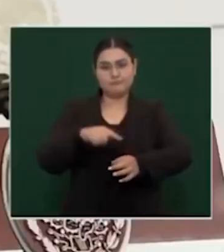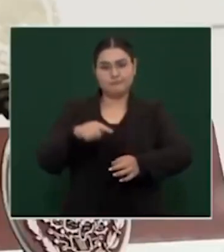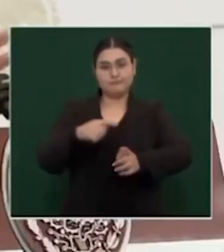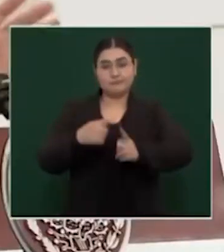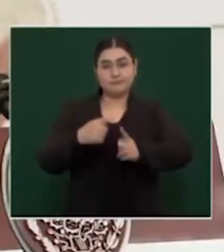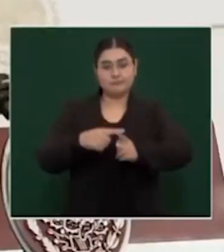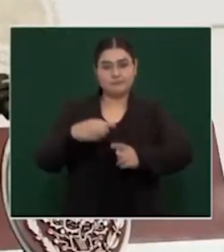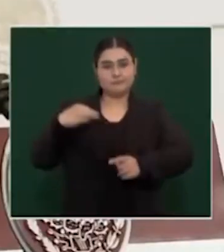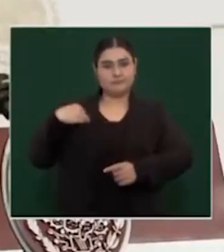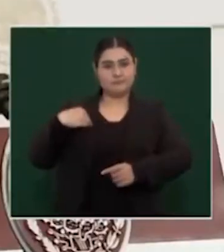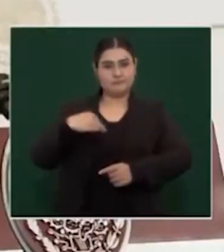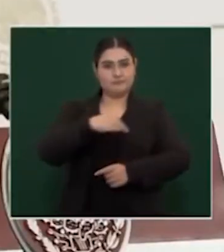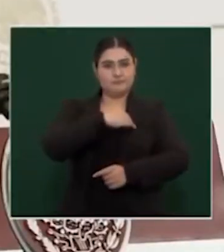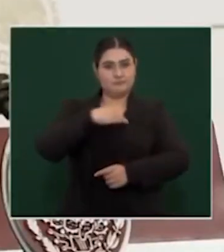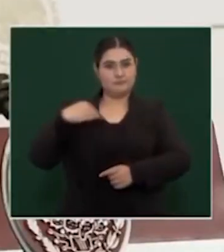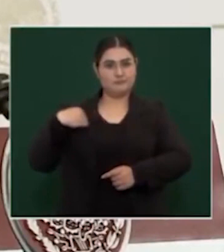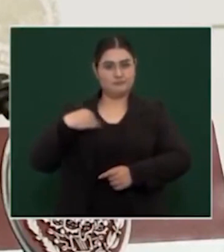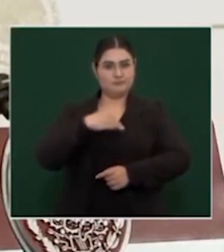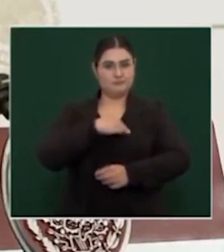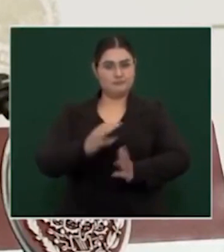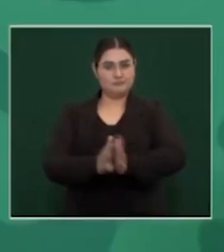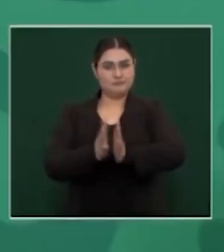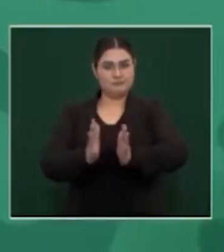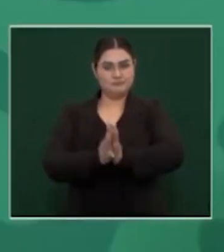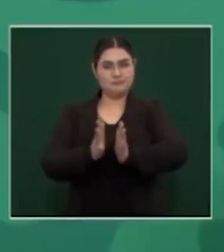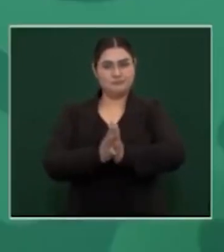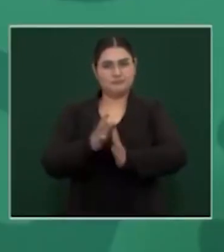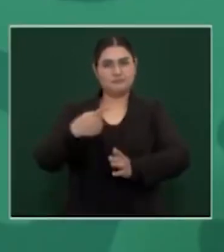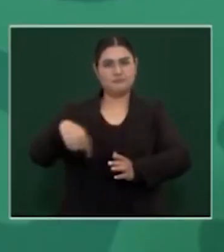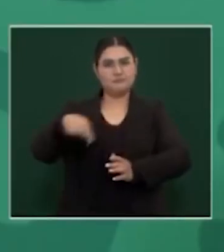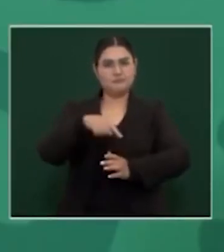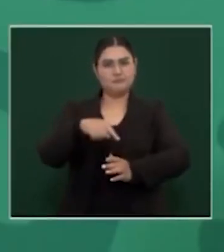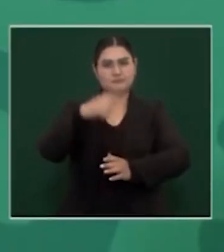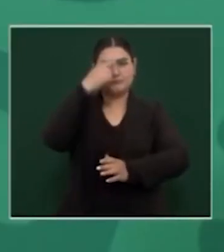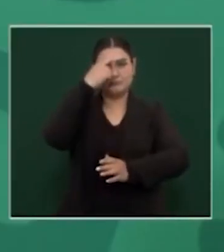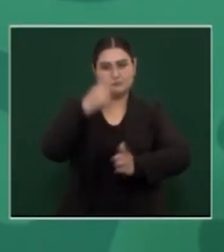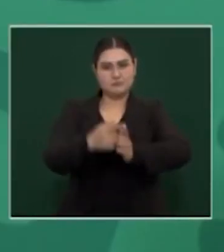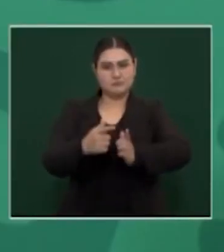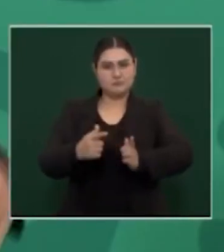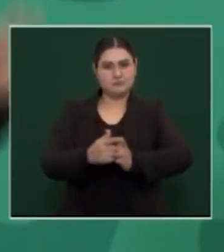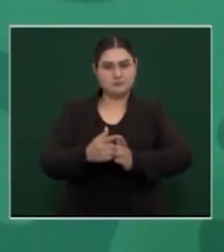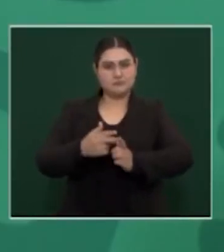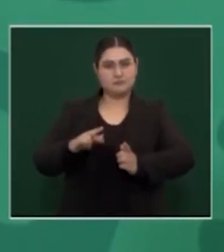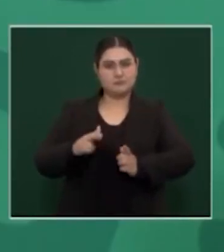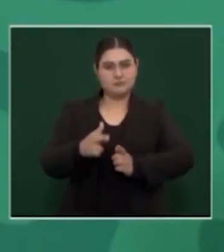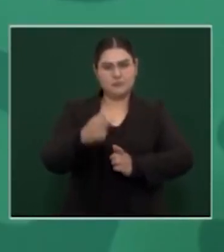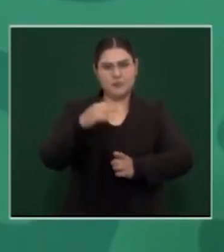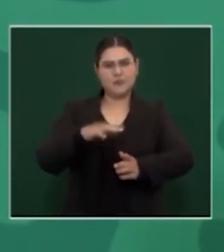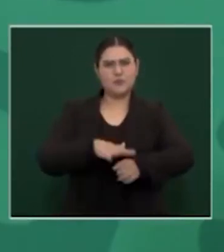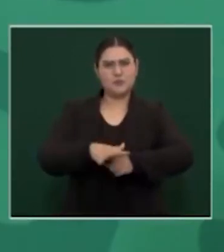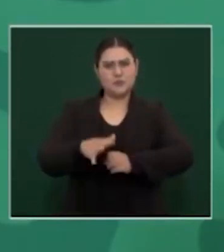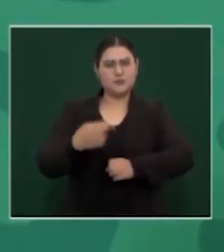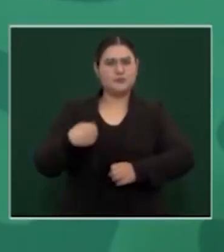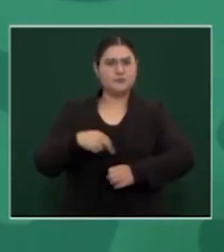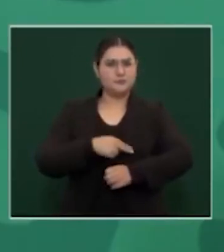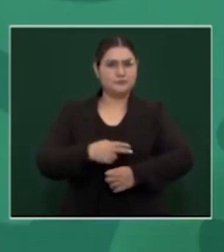técnico, por el hecho de que jueces y Supremo Tribunal de Justicia de la Nación